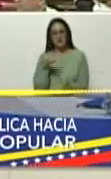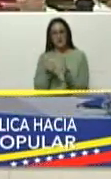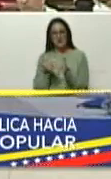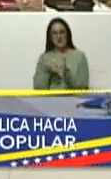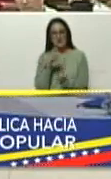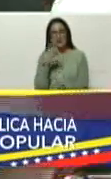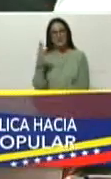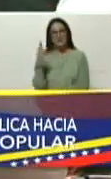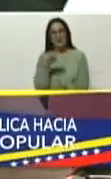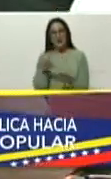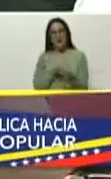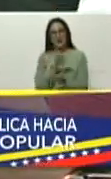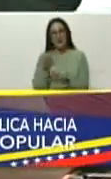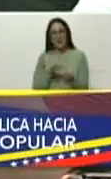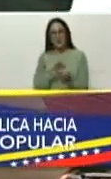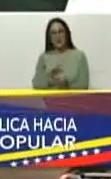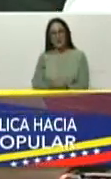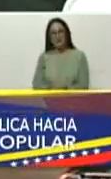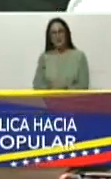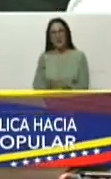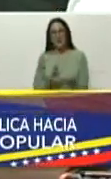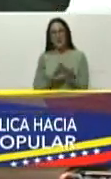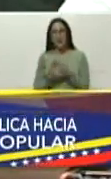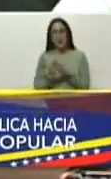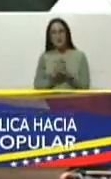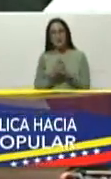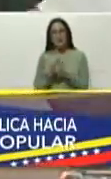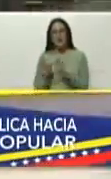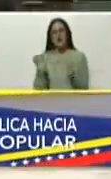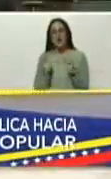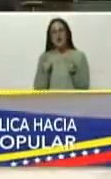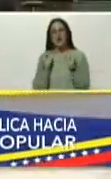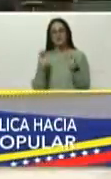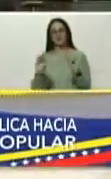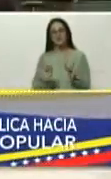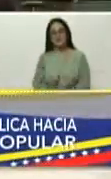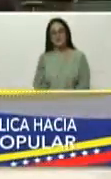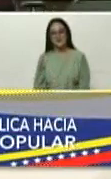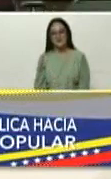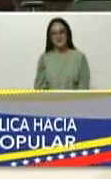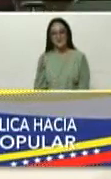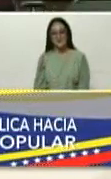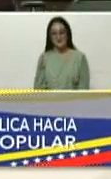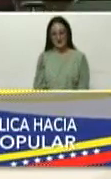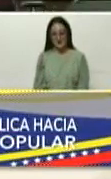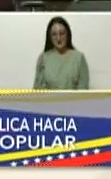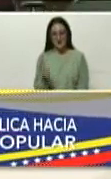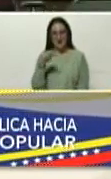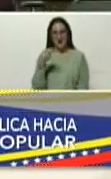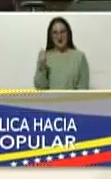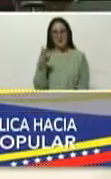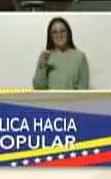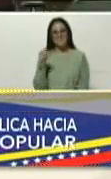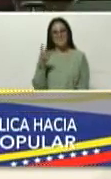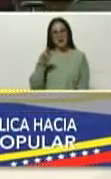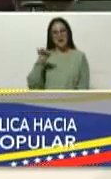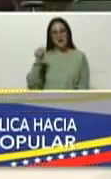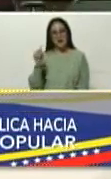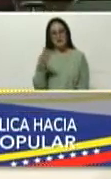enero. Comuna Donada, ahí estuvimos hace poco también. Ana María Carrera, vocera de la comuna